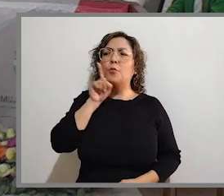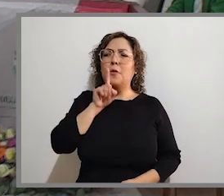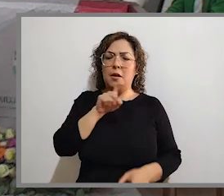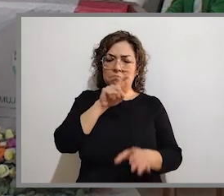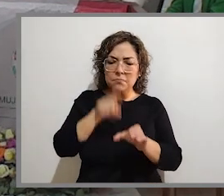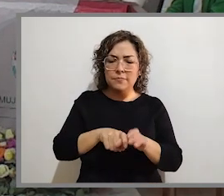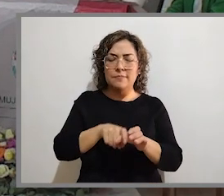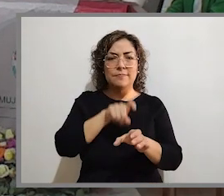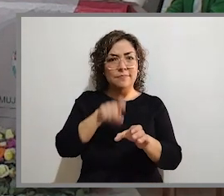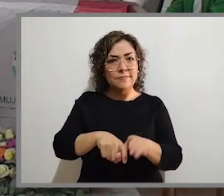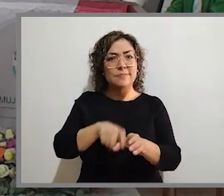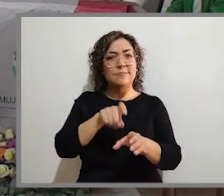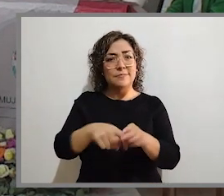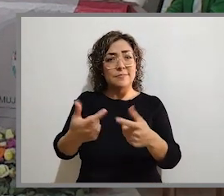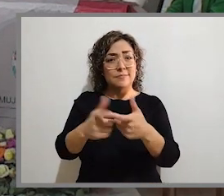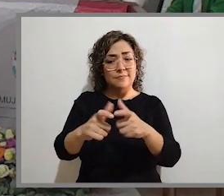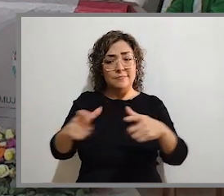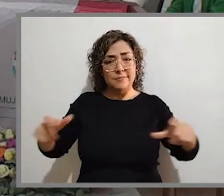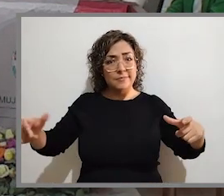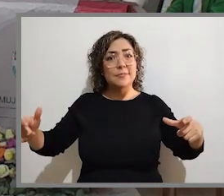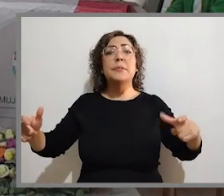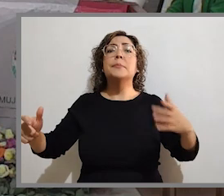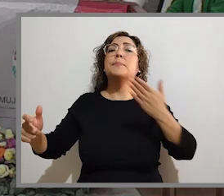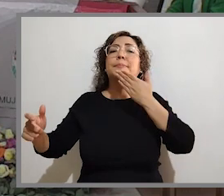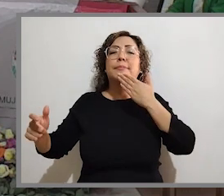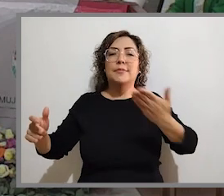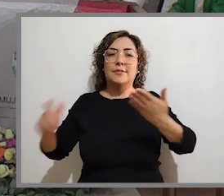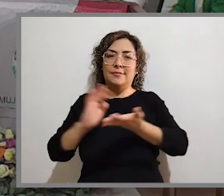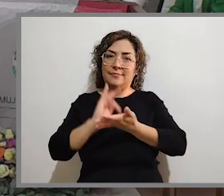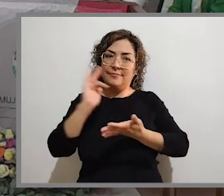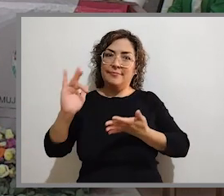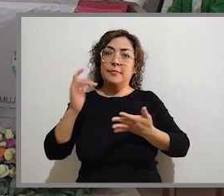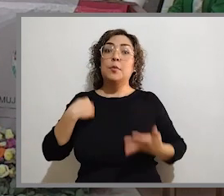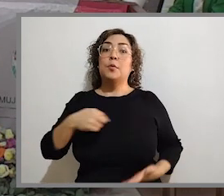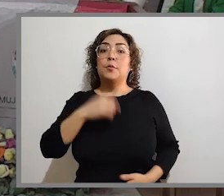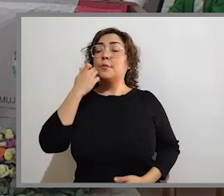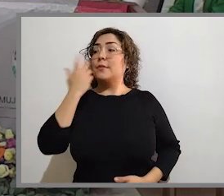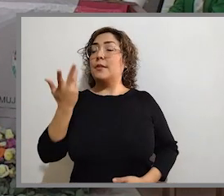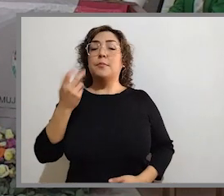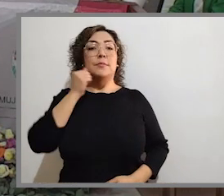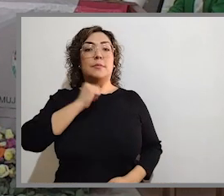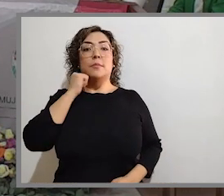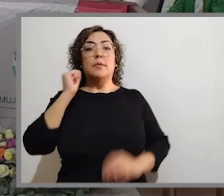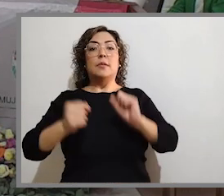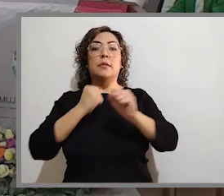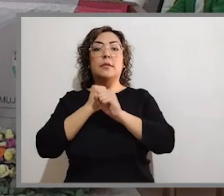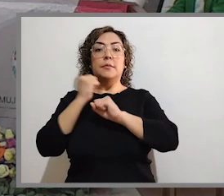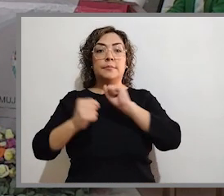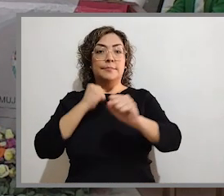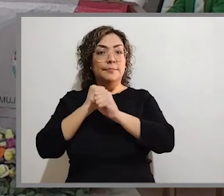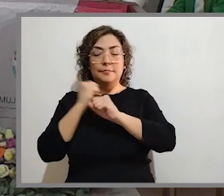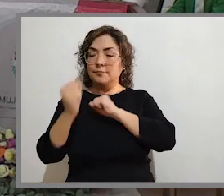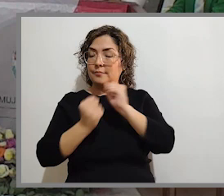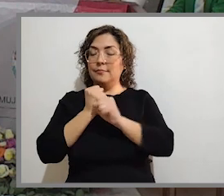grande. Entonces, pues la idea es hacer este protocolo y también darlo como mensaje para quienes nos siguen en las redes